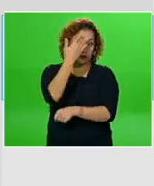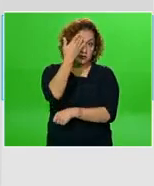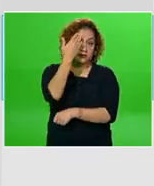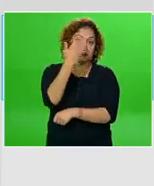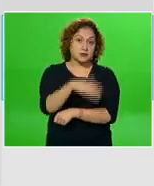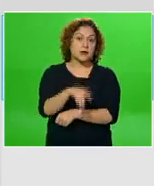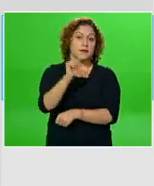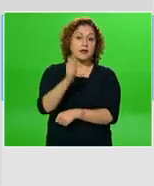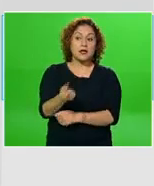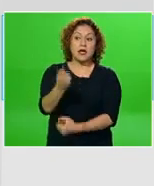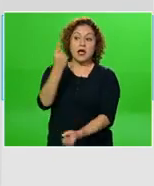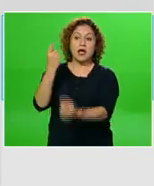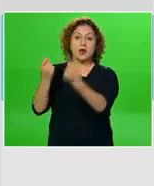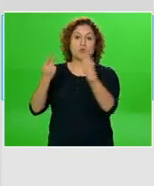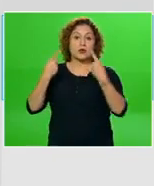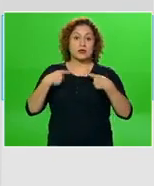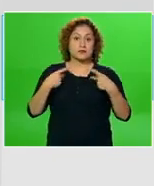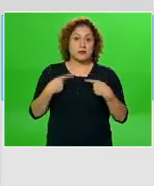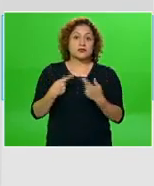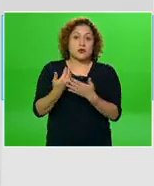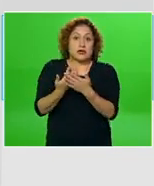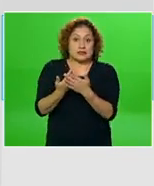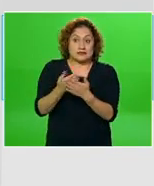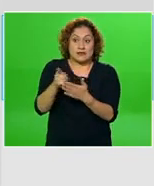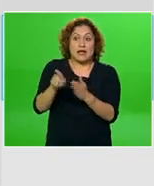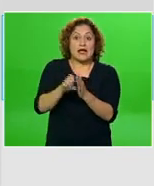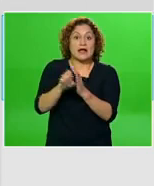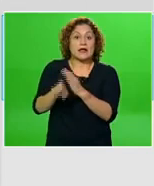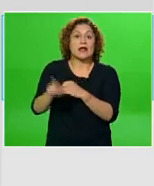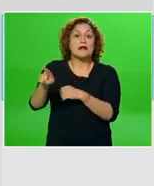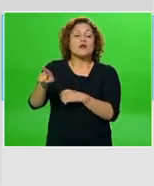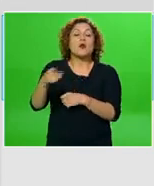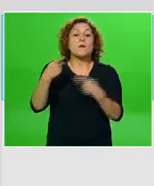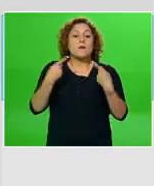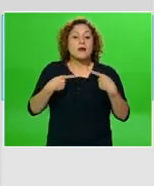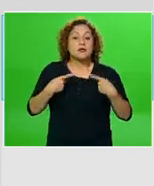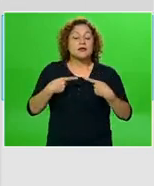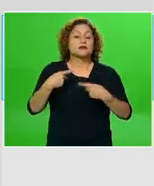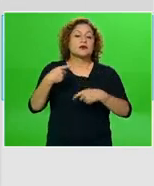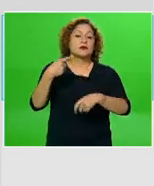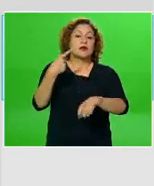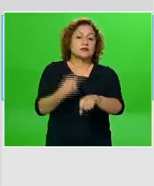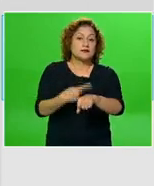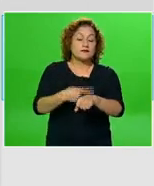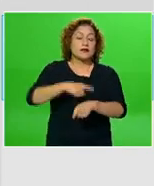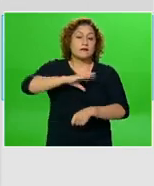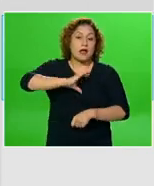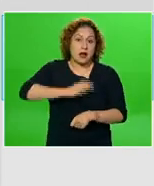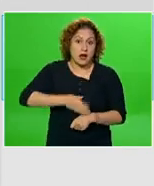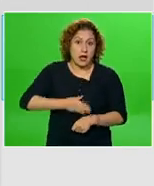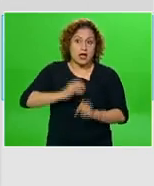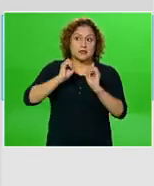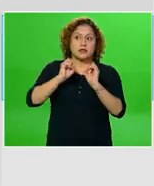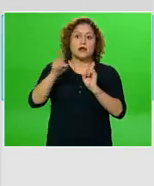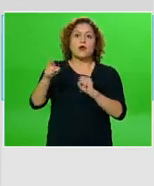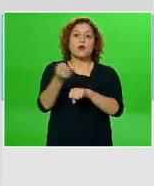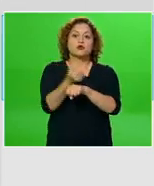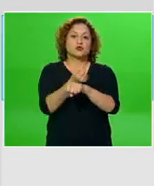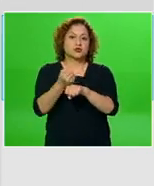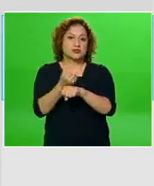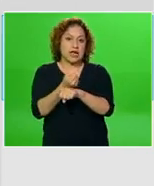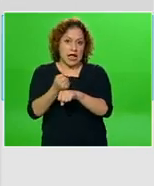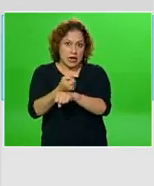personas que están a la espera de un trasplante que viven con cáncer o bien requieren de alguna genial y sis doctores